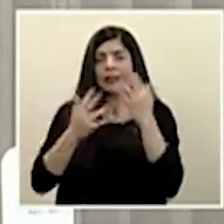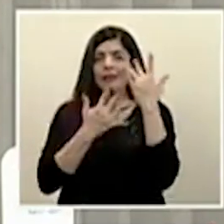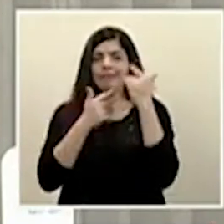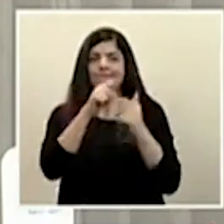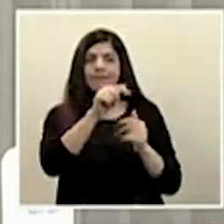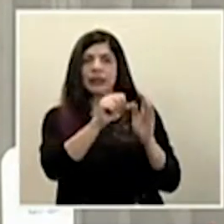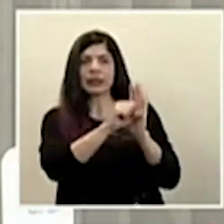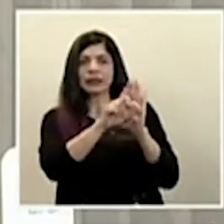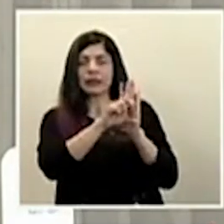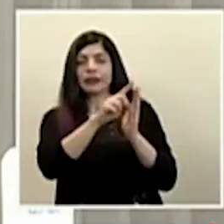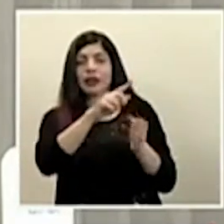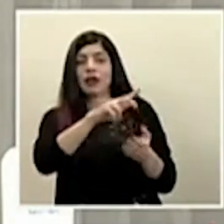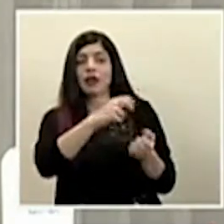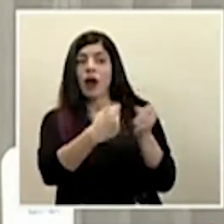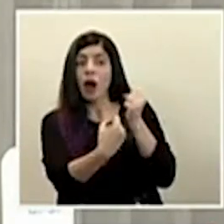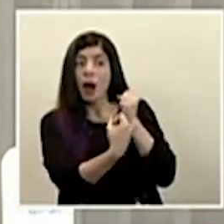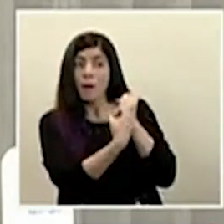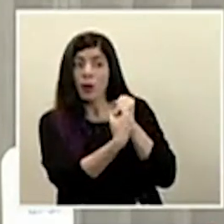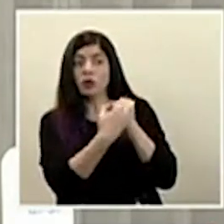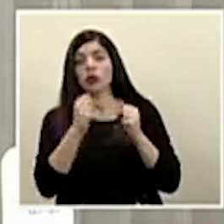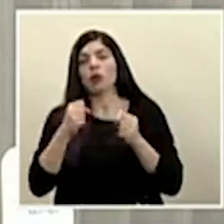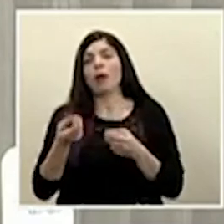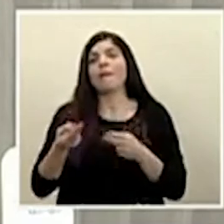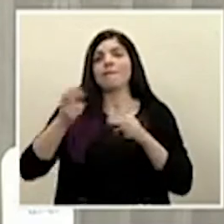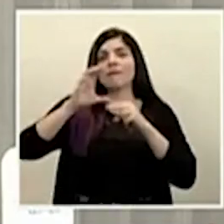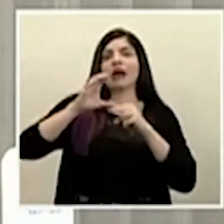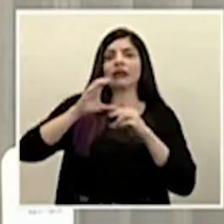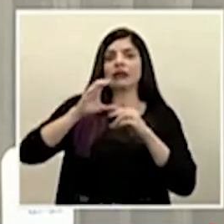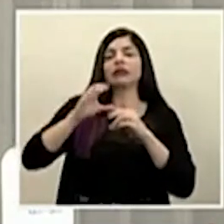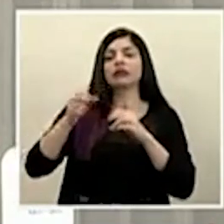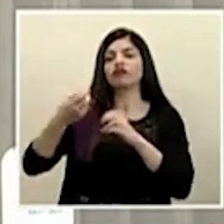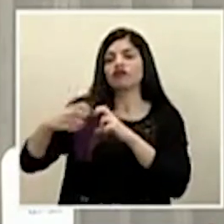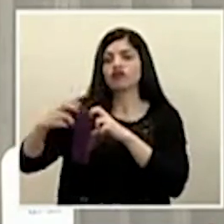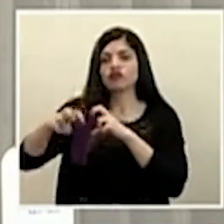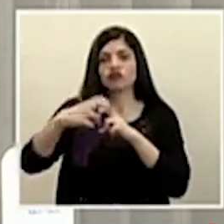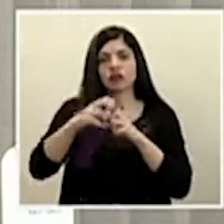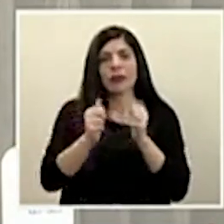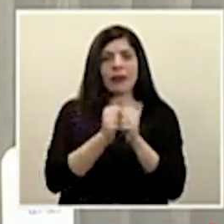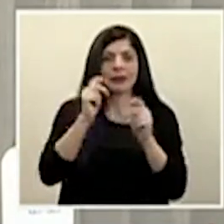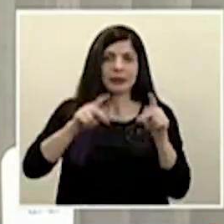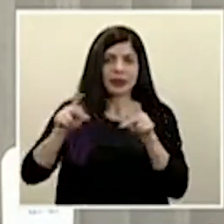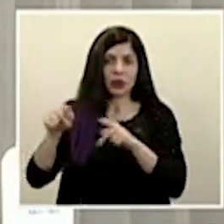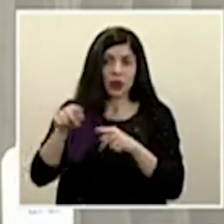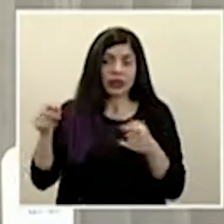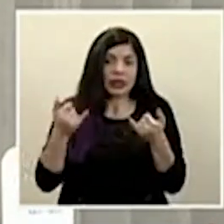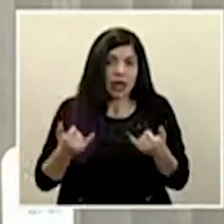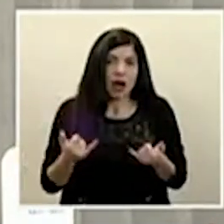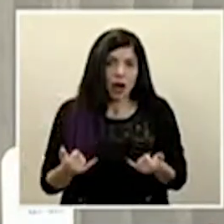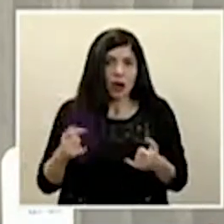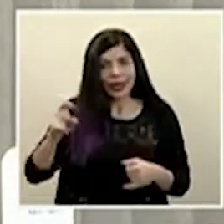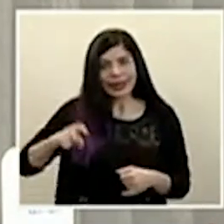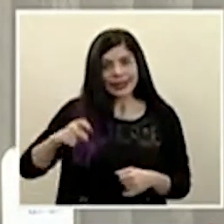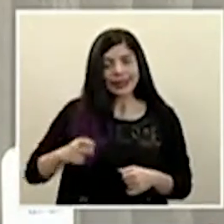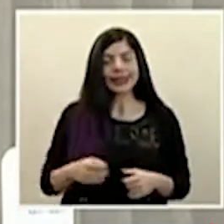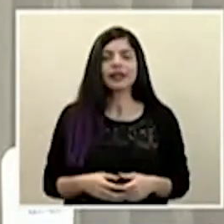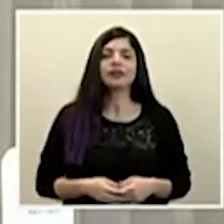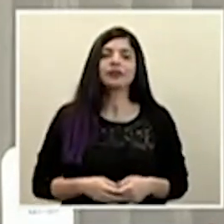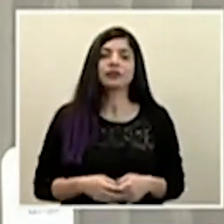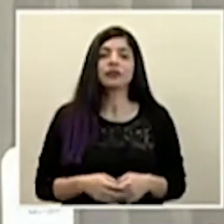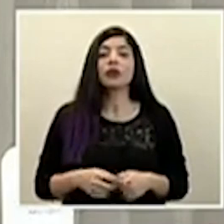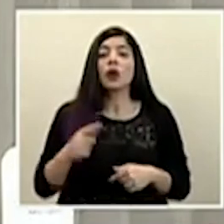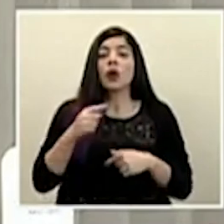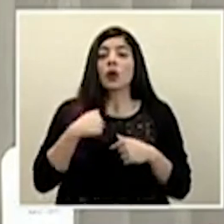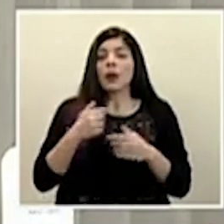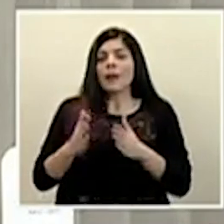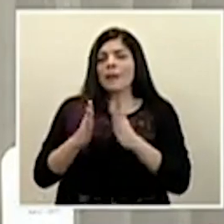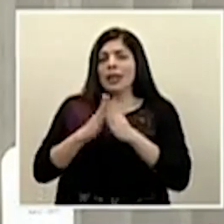y así poder hacer ese giro de fondos a muchas más personas que hoy lo están necesitando. Le